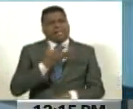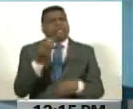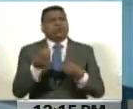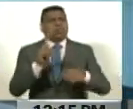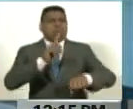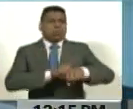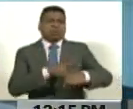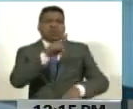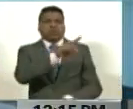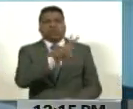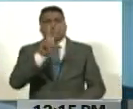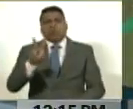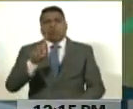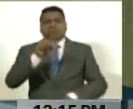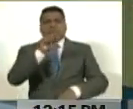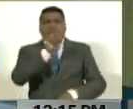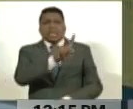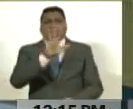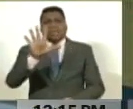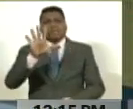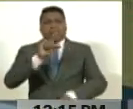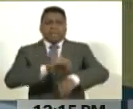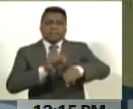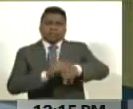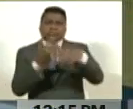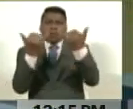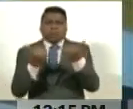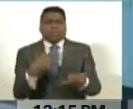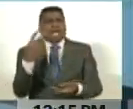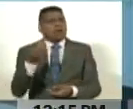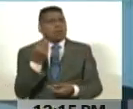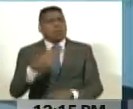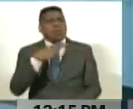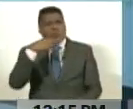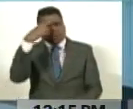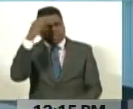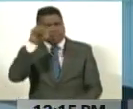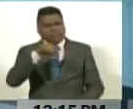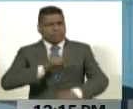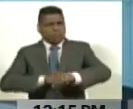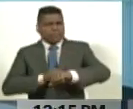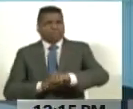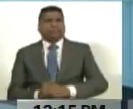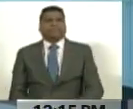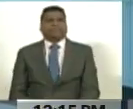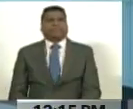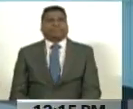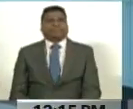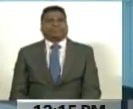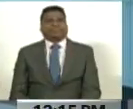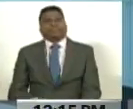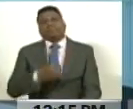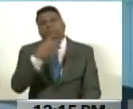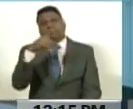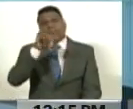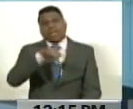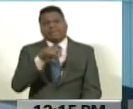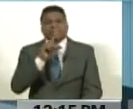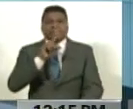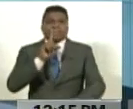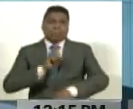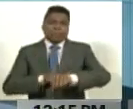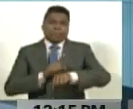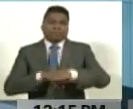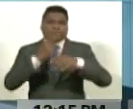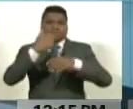son las 12:15 del mediodía, cómo se encuentran los teques a esta hora, alcalde? Bueno, en estos momentos estamos desplegados a pesar